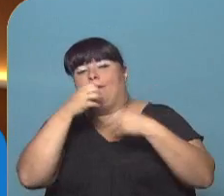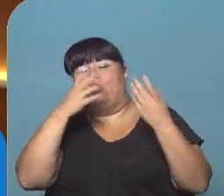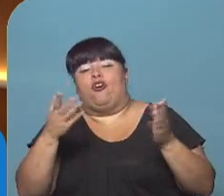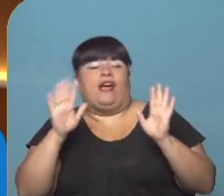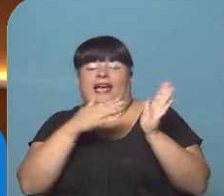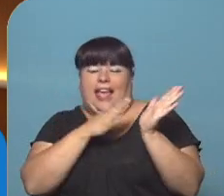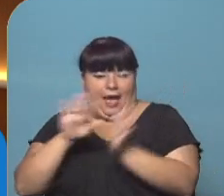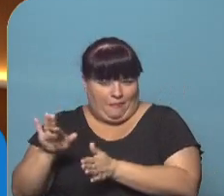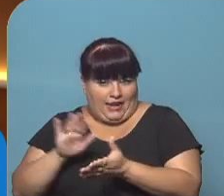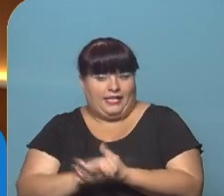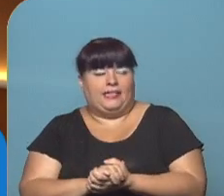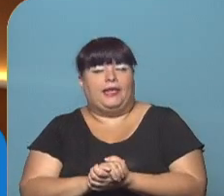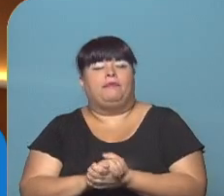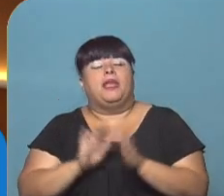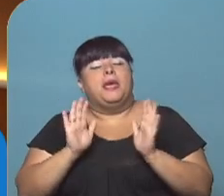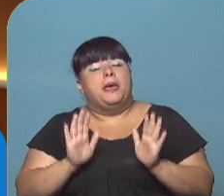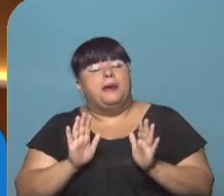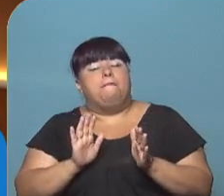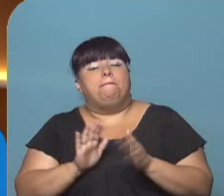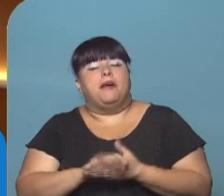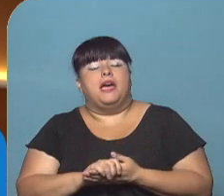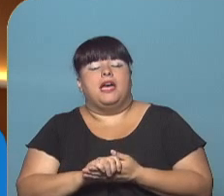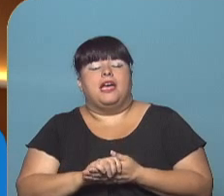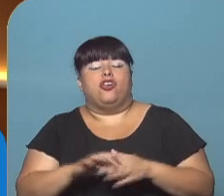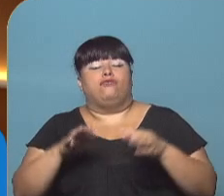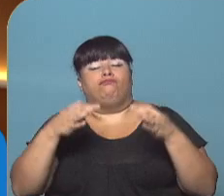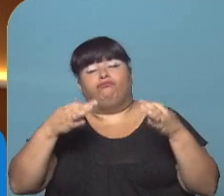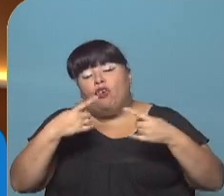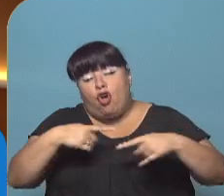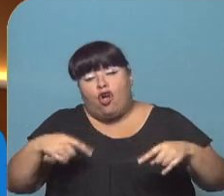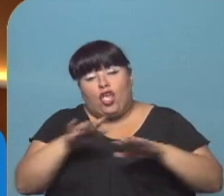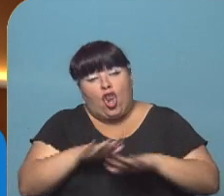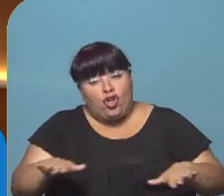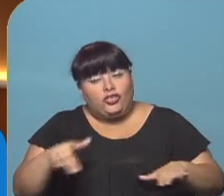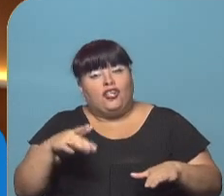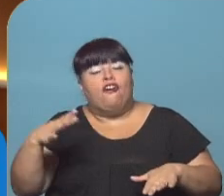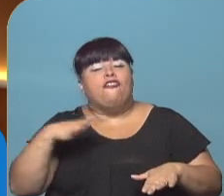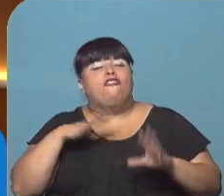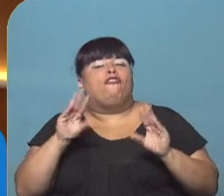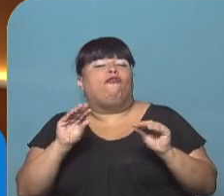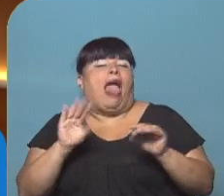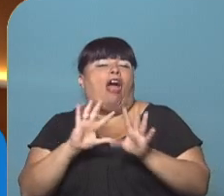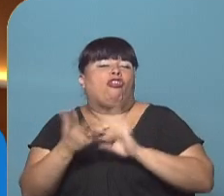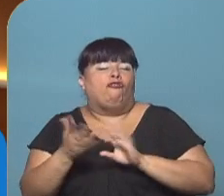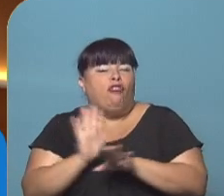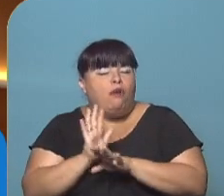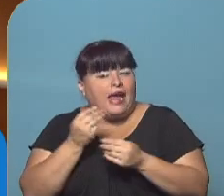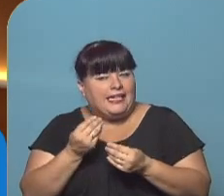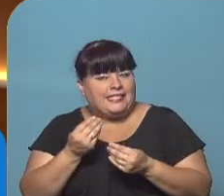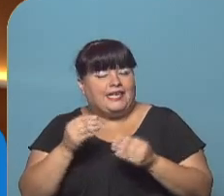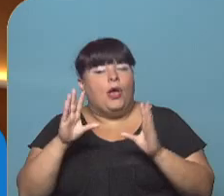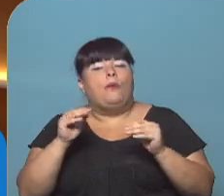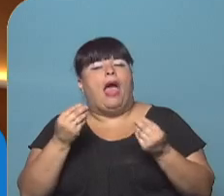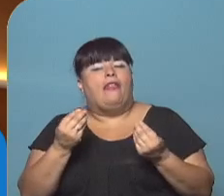bueno, ese es otro tema, ¿no? Pero, y dentro de las cosas que el niño tiene inmaduros, lo primero es la